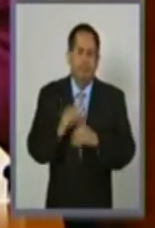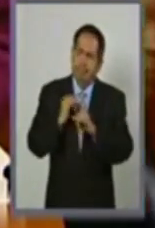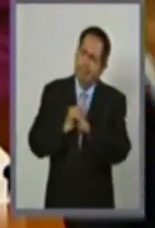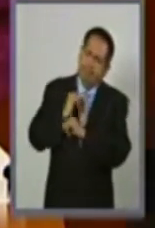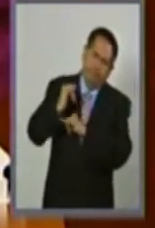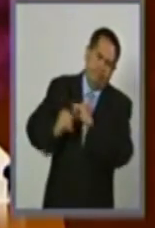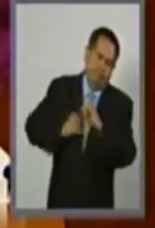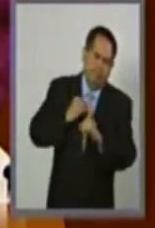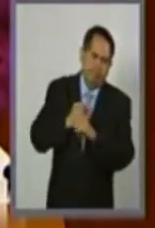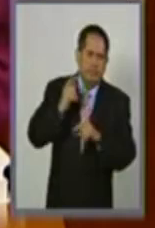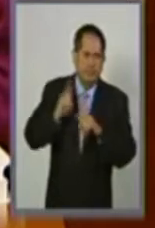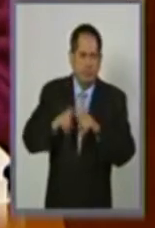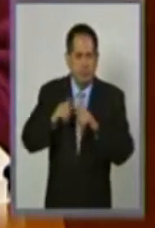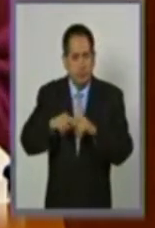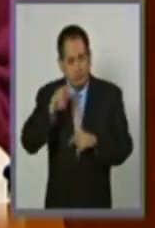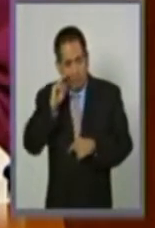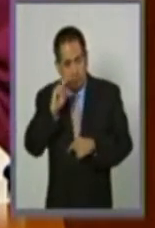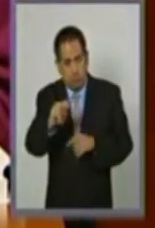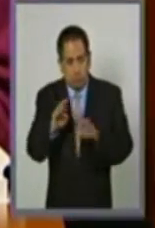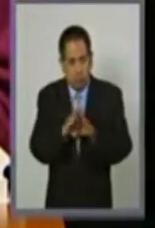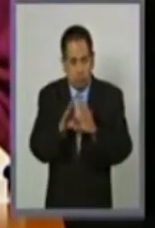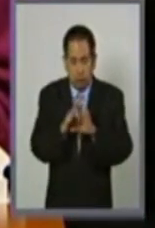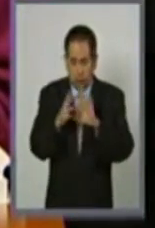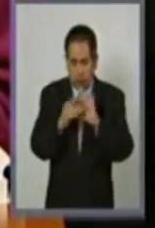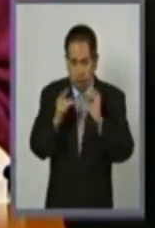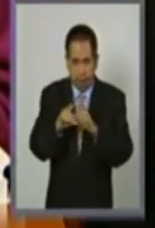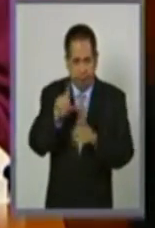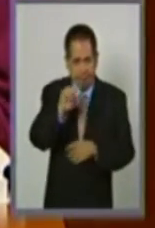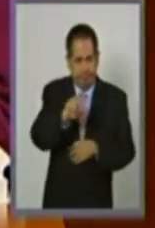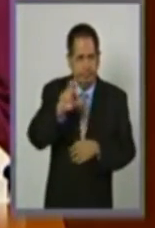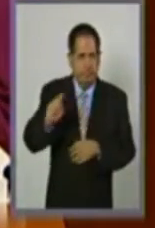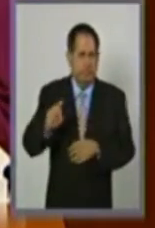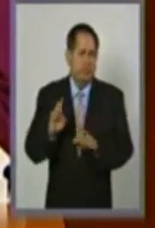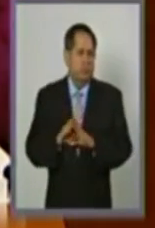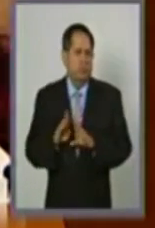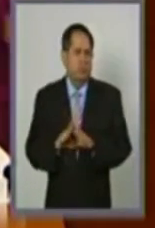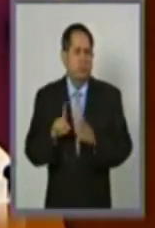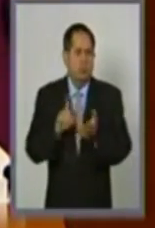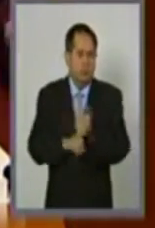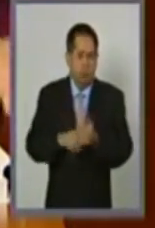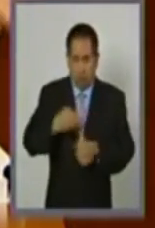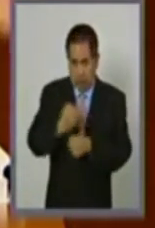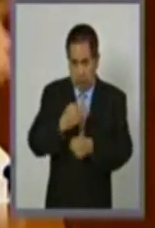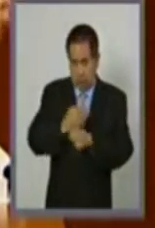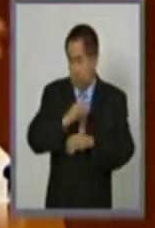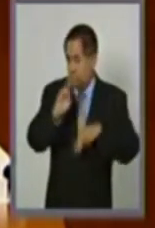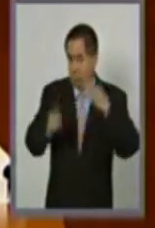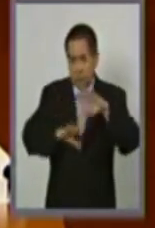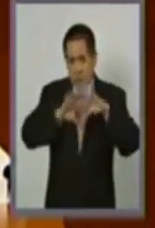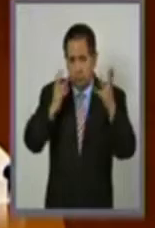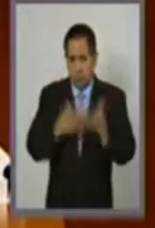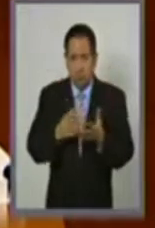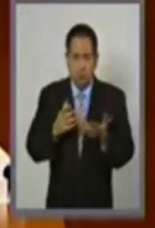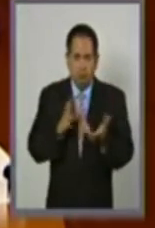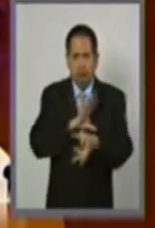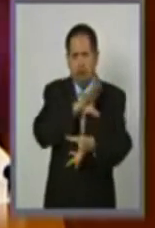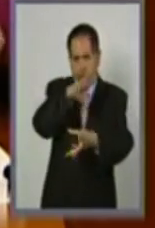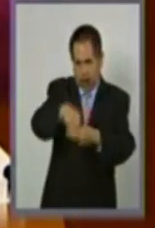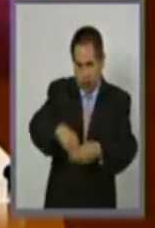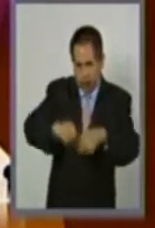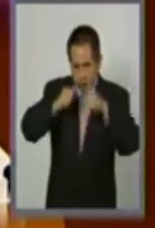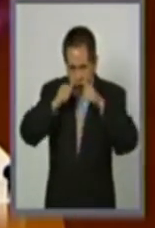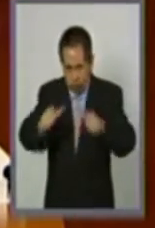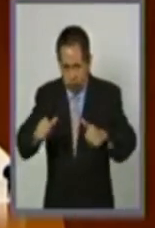internacional, precisamente estamos viendo, además en la Agenda 2030, que hoy la tendencia en el mundo es la de la inclusión social,